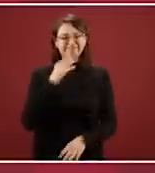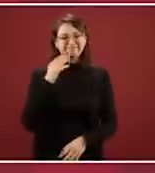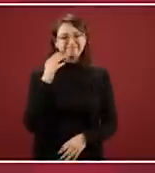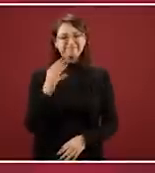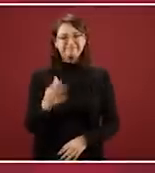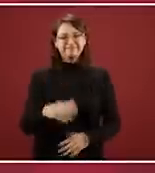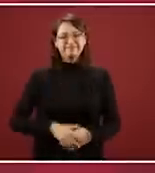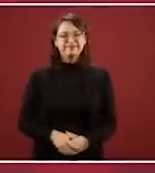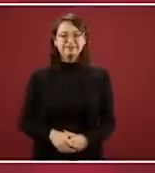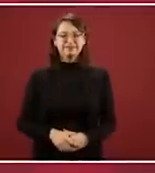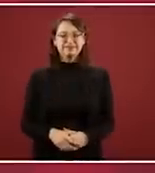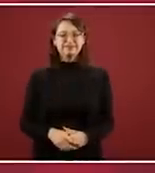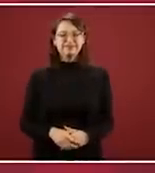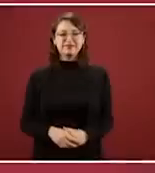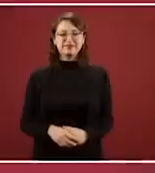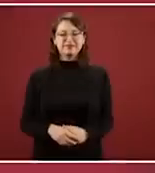Ya